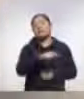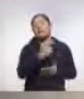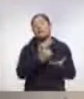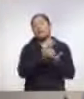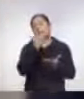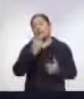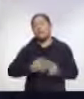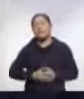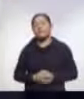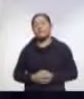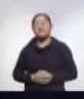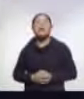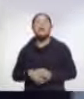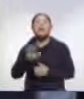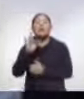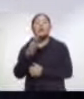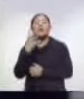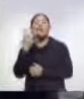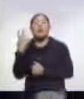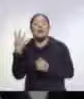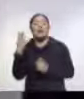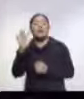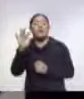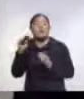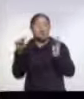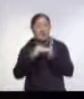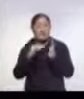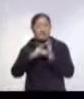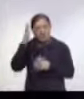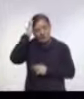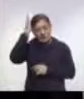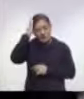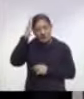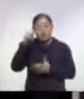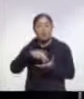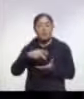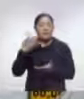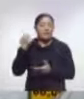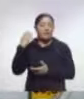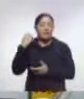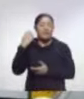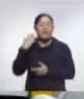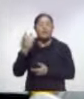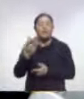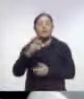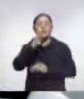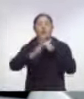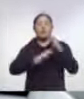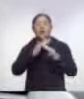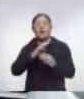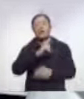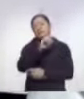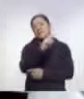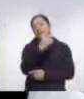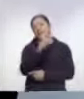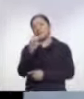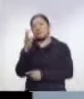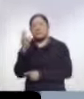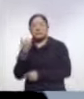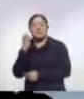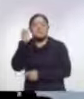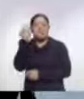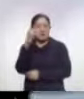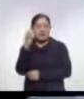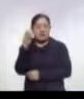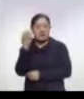Alrededor de 40 líderes mundiales llegaron a la capital israelí para el quinto foro mundial del holocausto celebrado el 22 y 23 de enero del presente